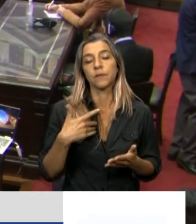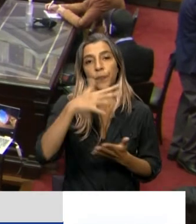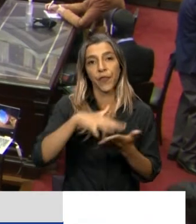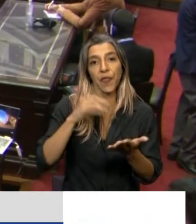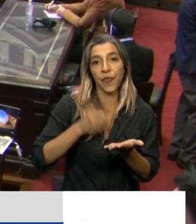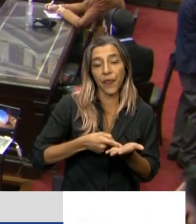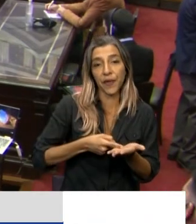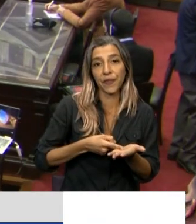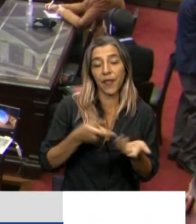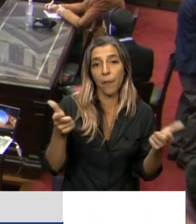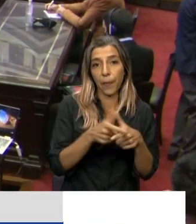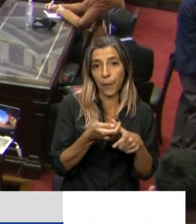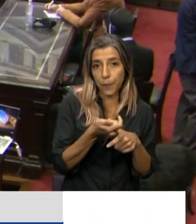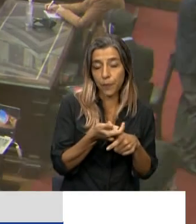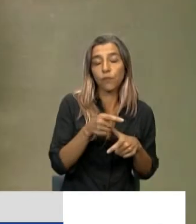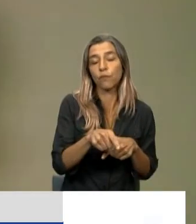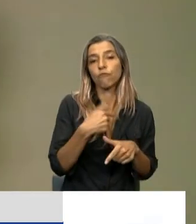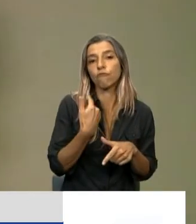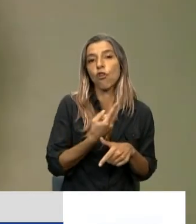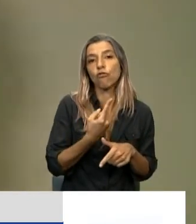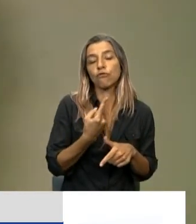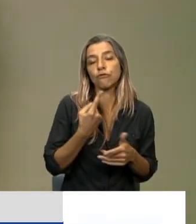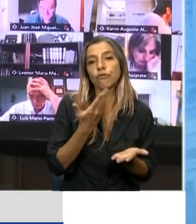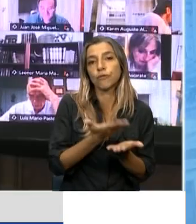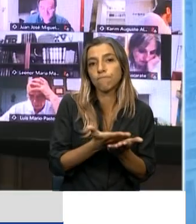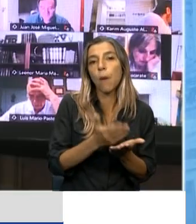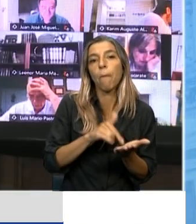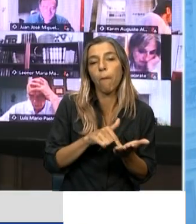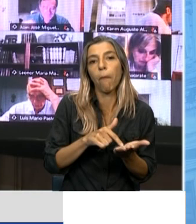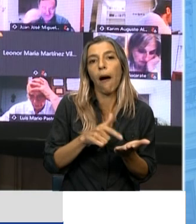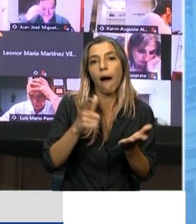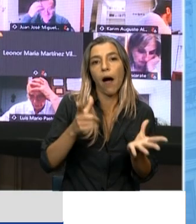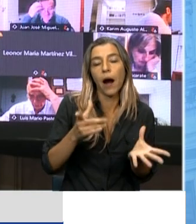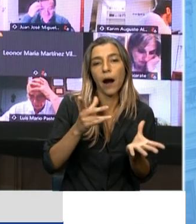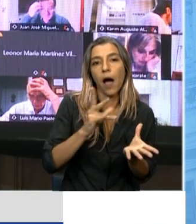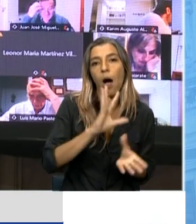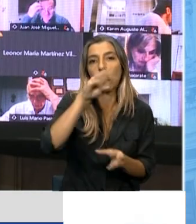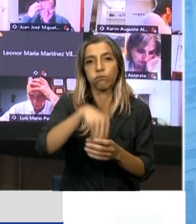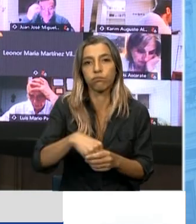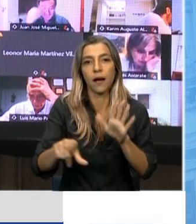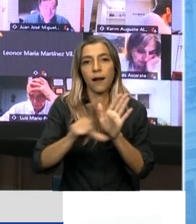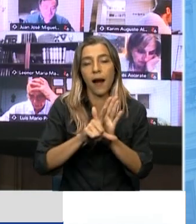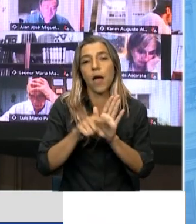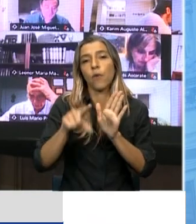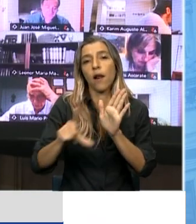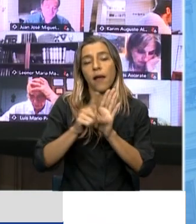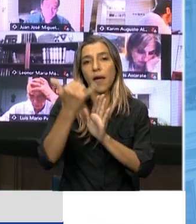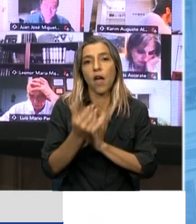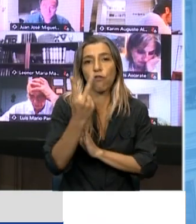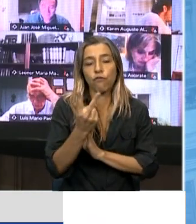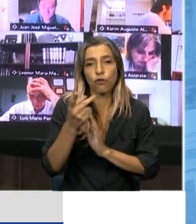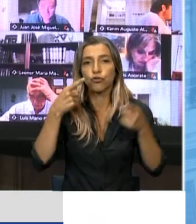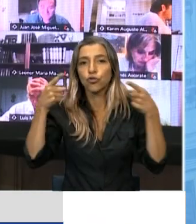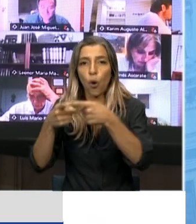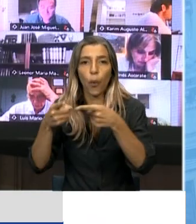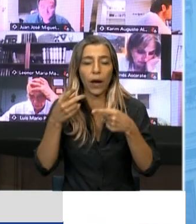de minoría era darle contenido a esta ley. Esta ley tiene dos objetivos: que el gabinete